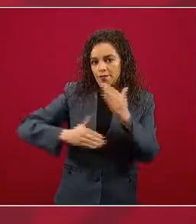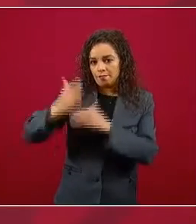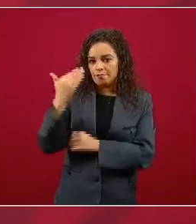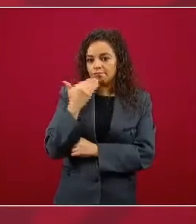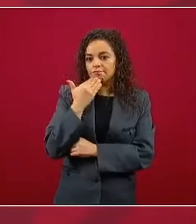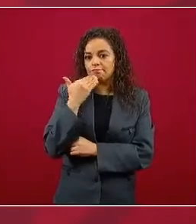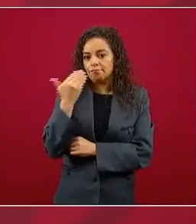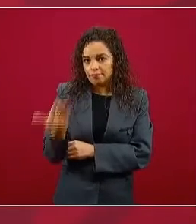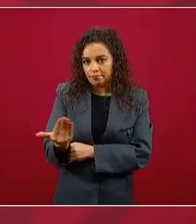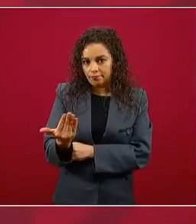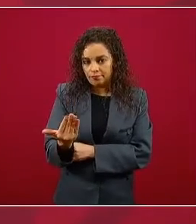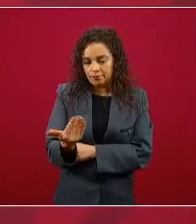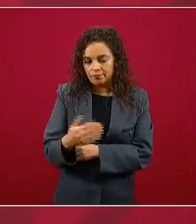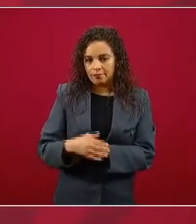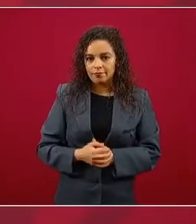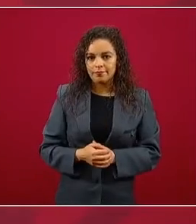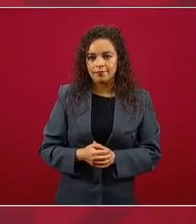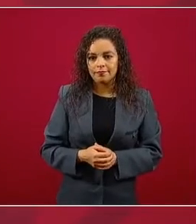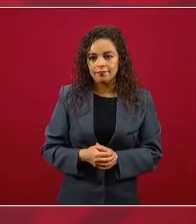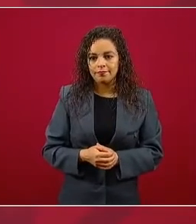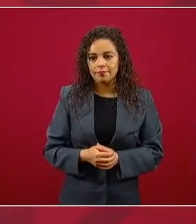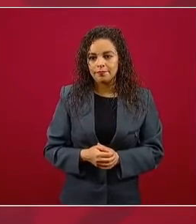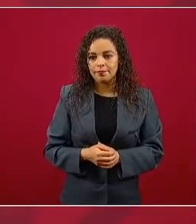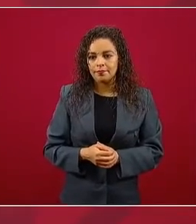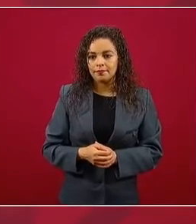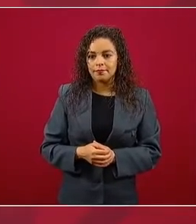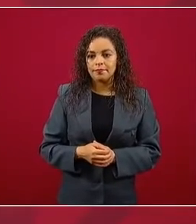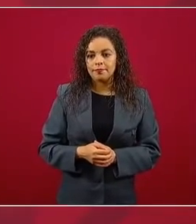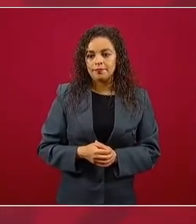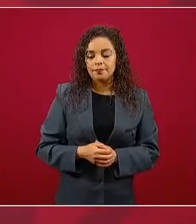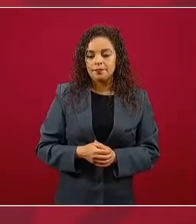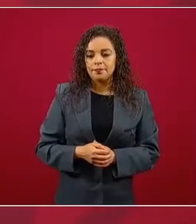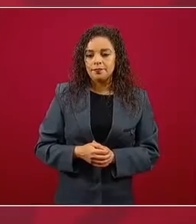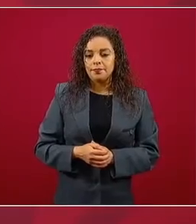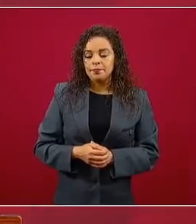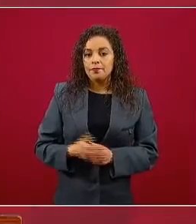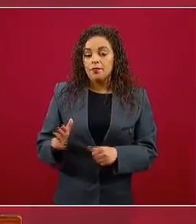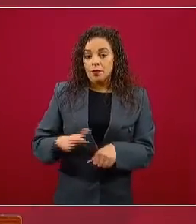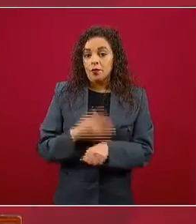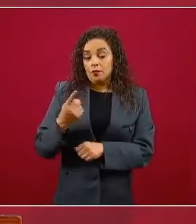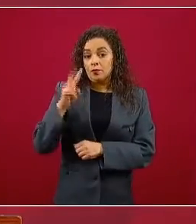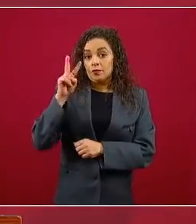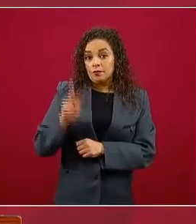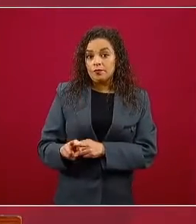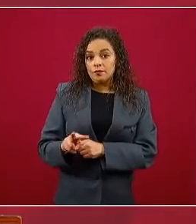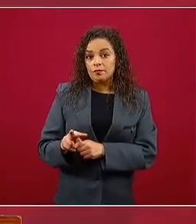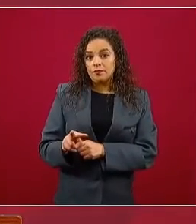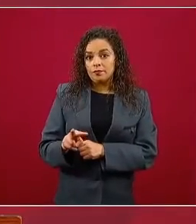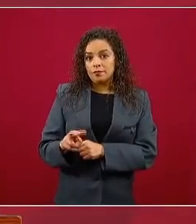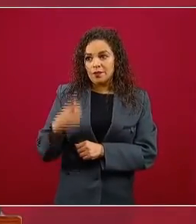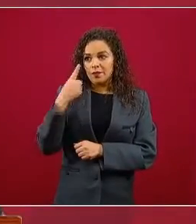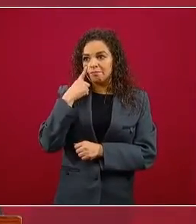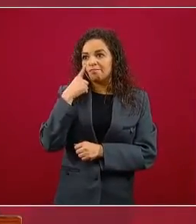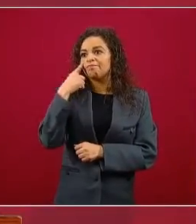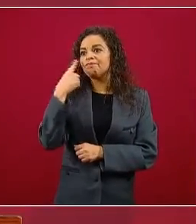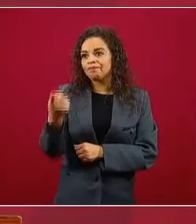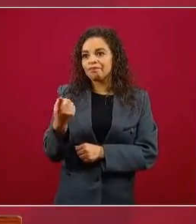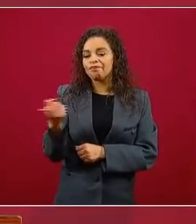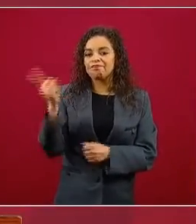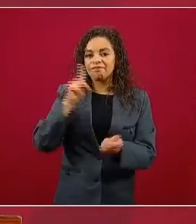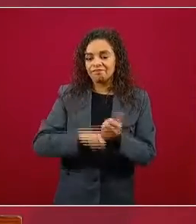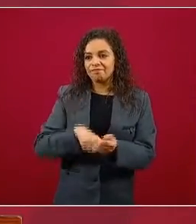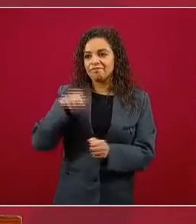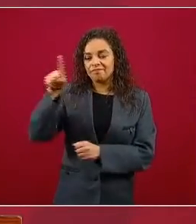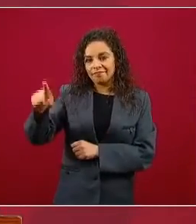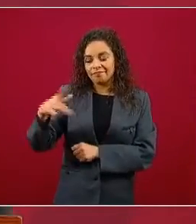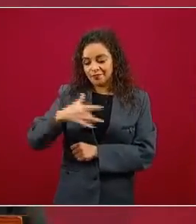lo deseo, porque mostraron tener responsabilidad